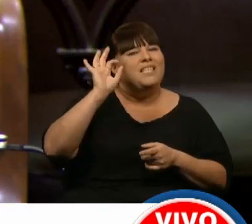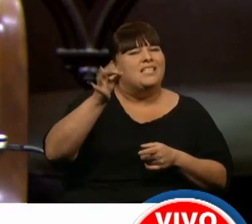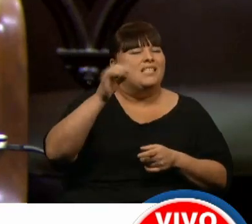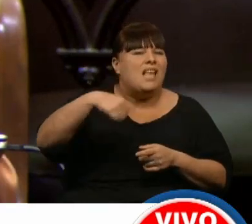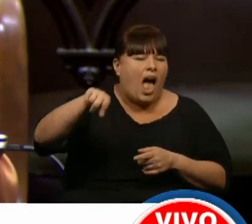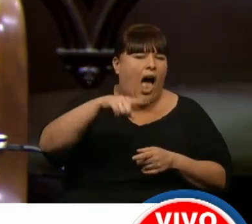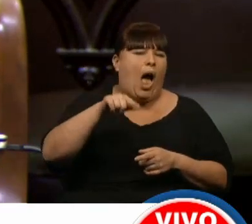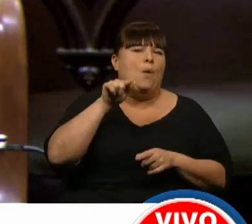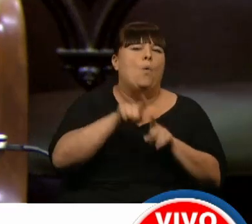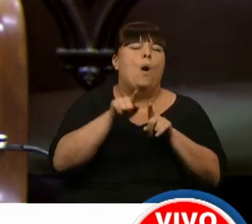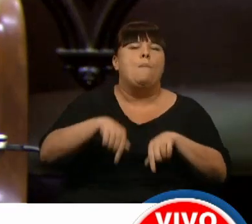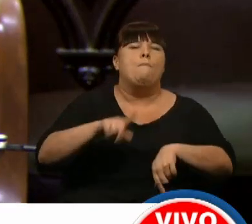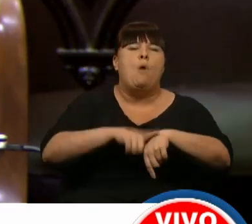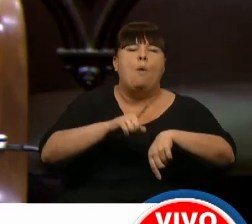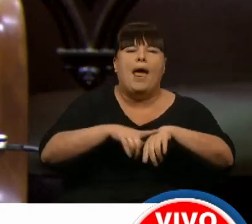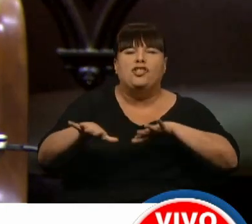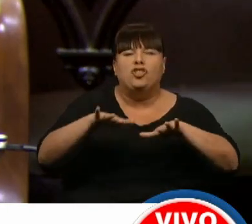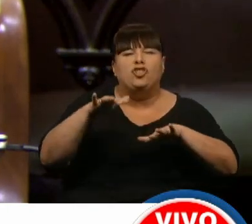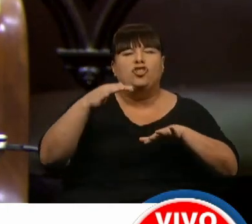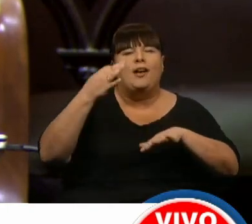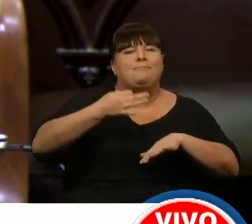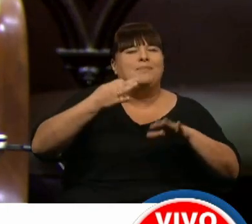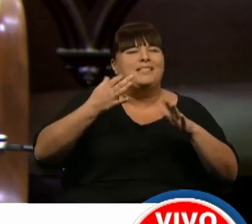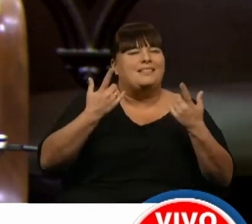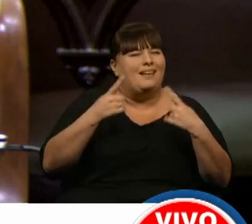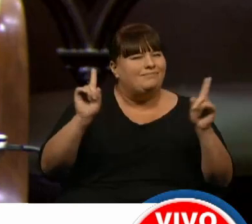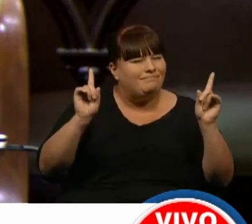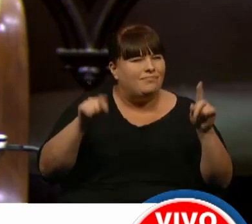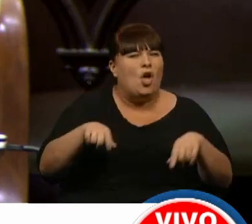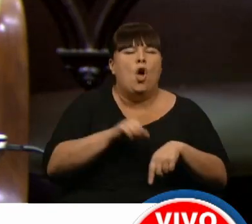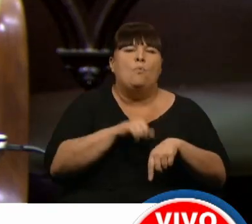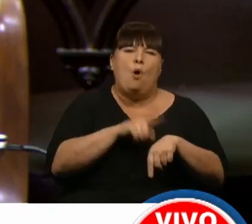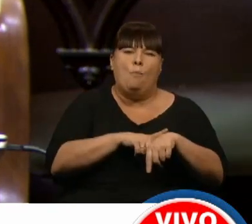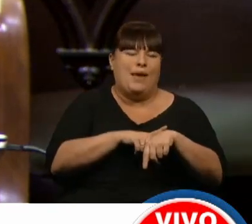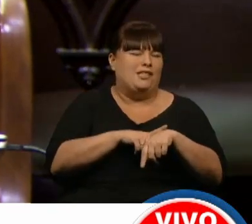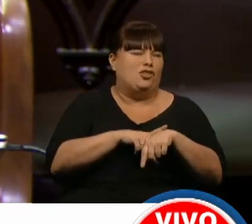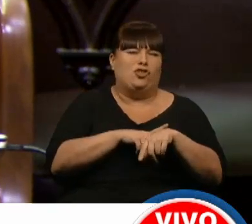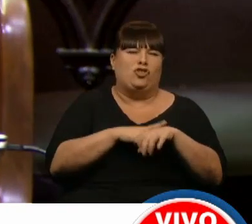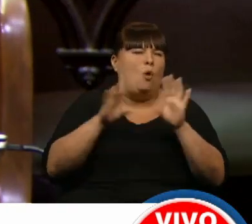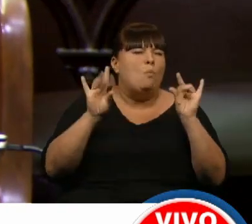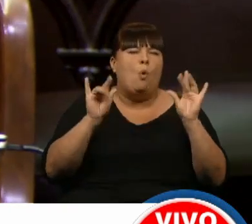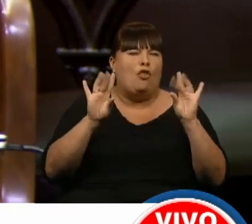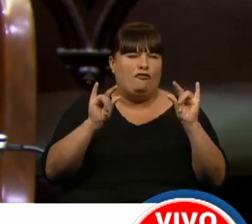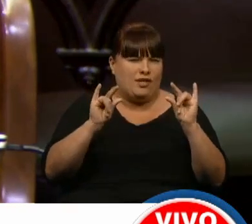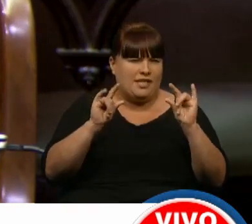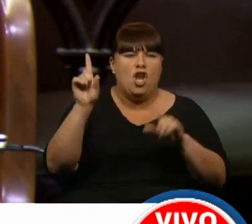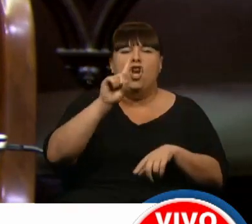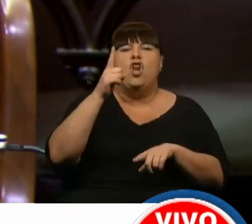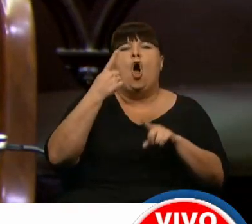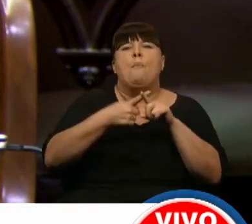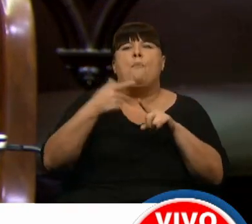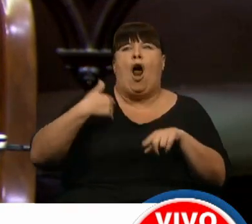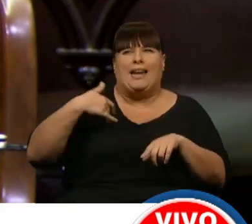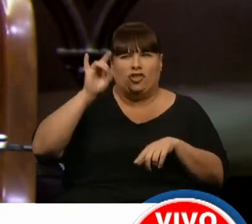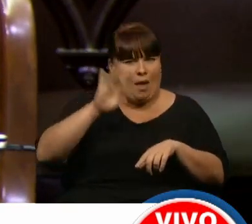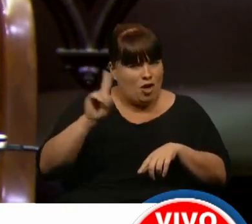también que este es un momento particular, un momento sumamente difícil, no solo para